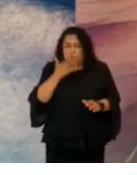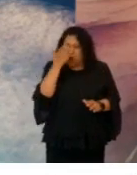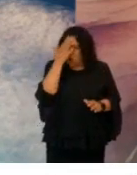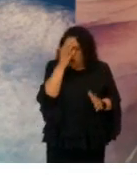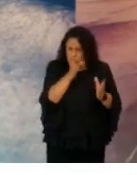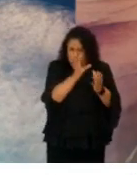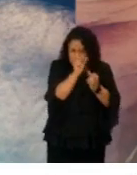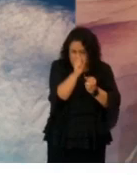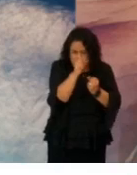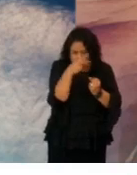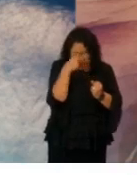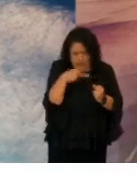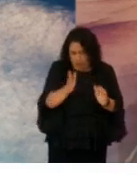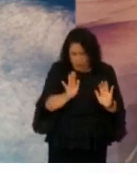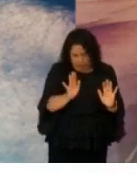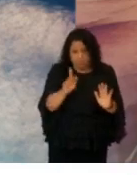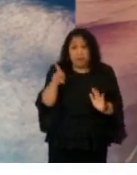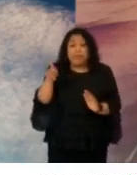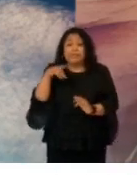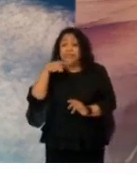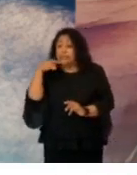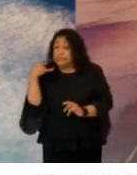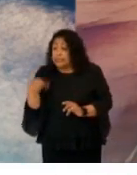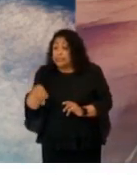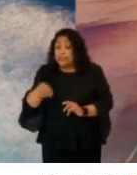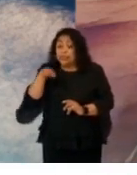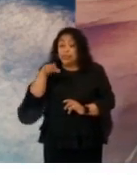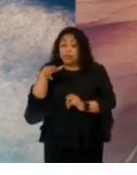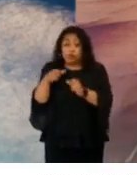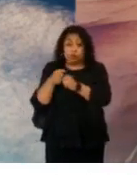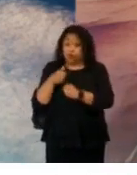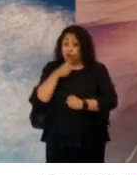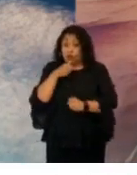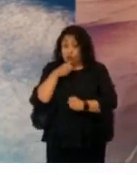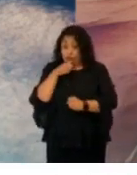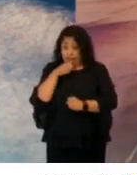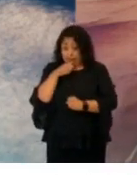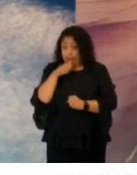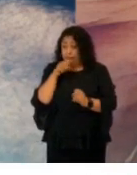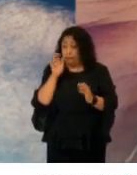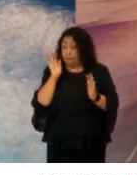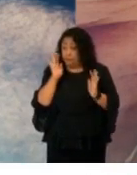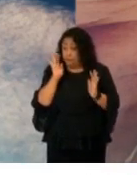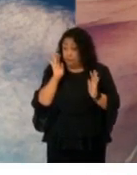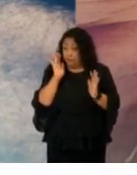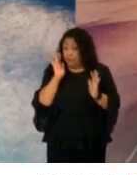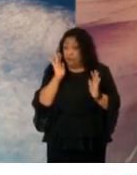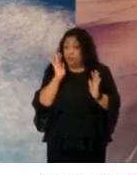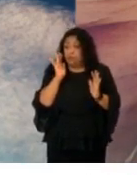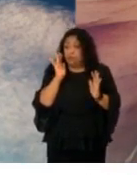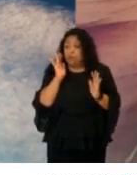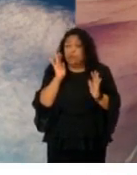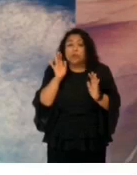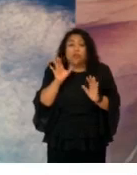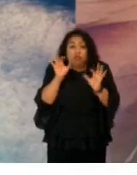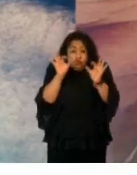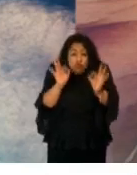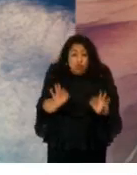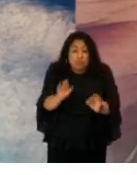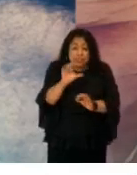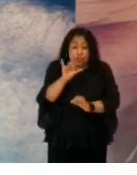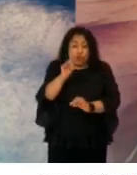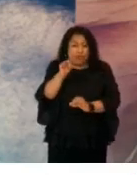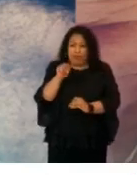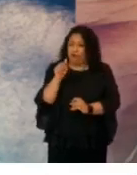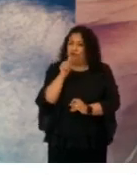Constitución mexicana, pero en Chile, cuando tú todavía no cumples los 18 años, no eres ciudadano como tal,